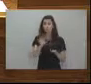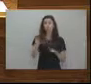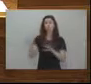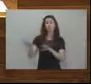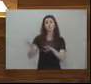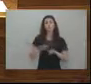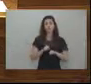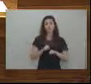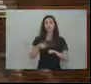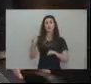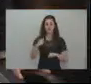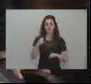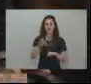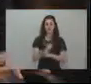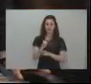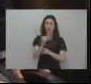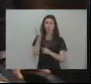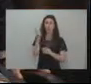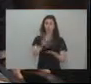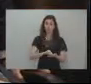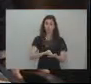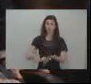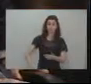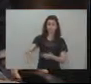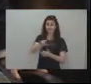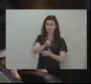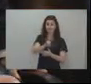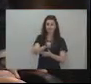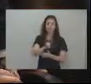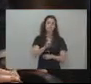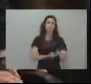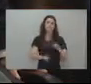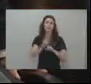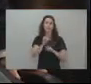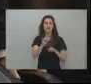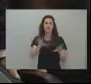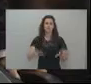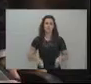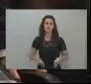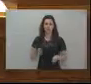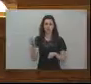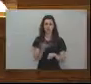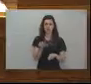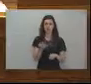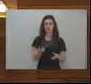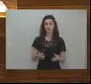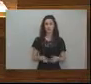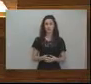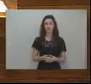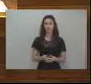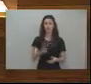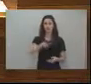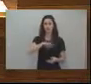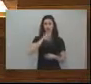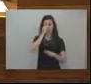se engaña. Pero si te engañan 2 veces, ahí hay una problemática. Ahí ya tenemos que asumir cuentas. Nosotros